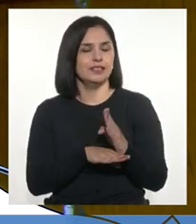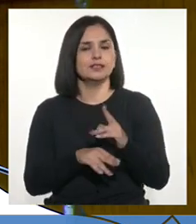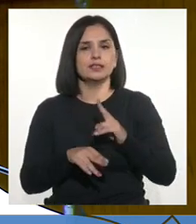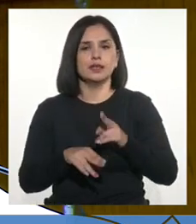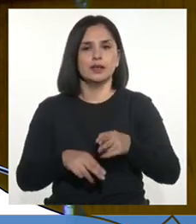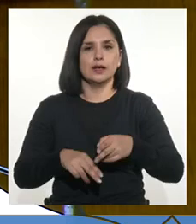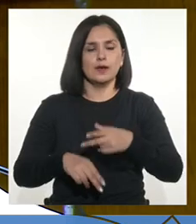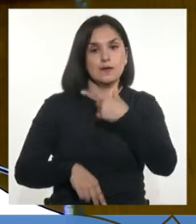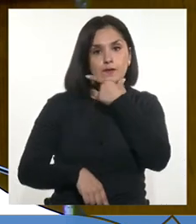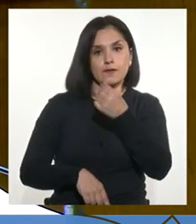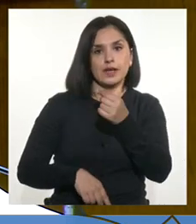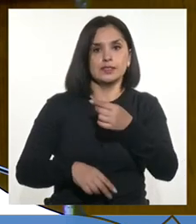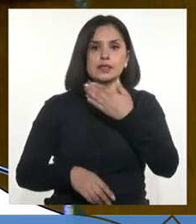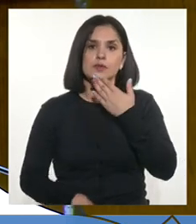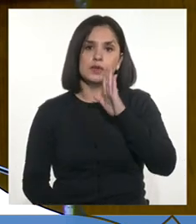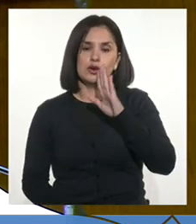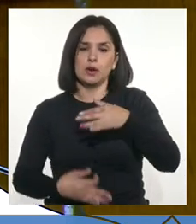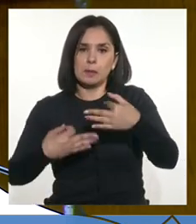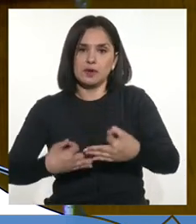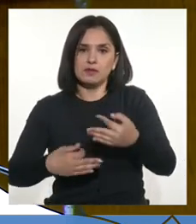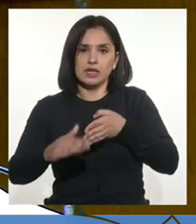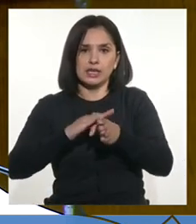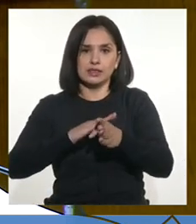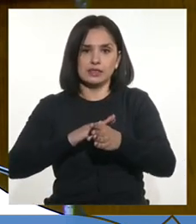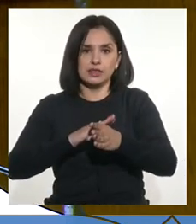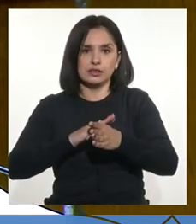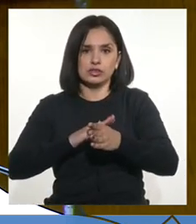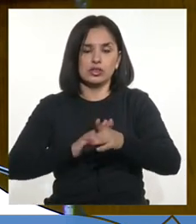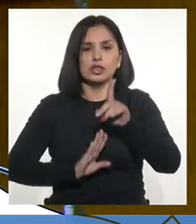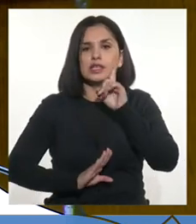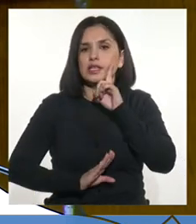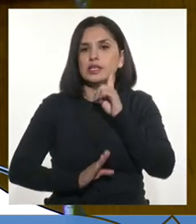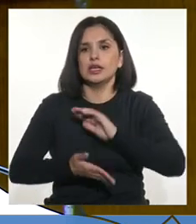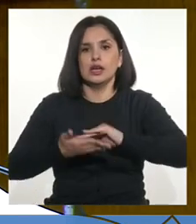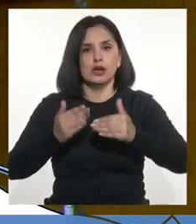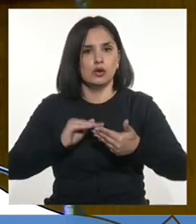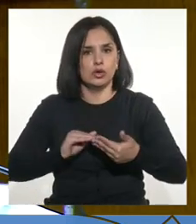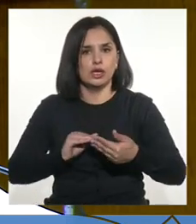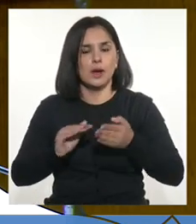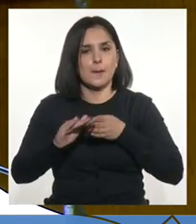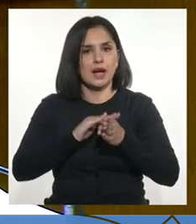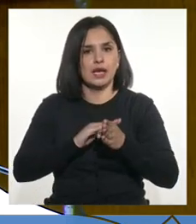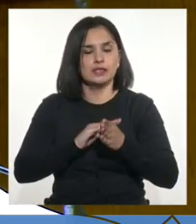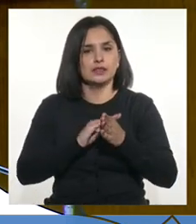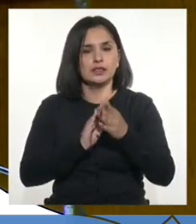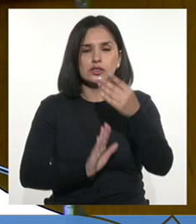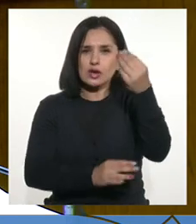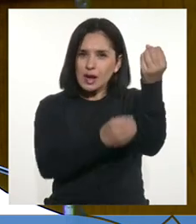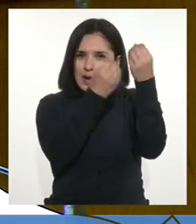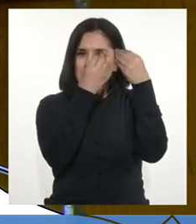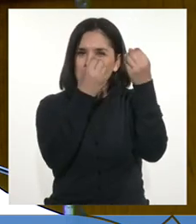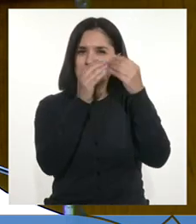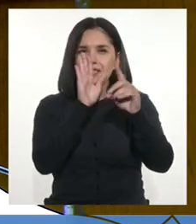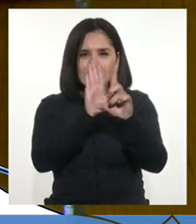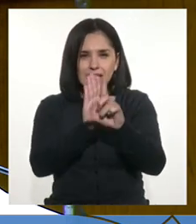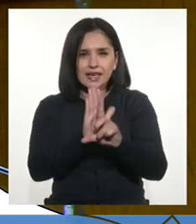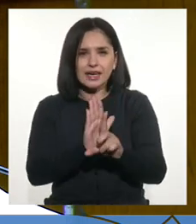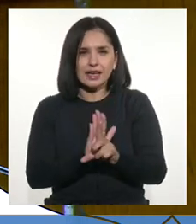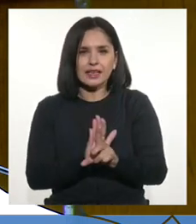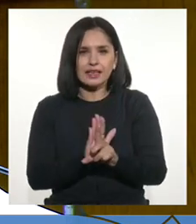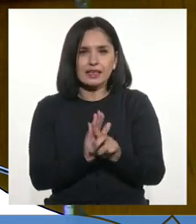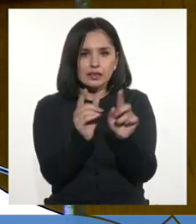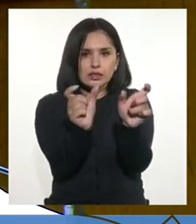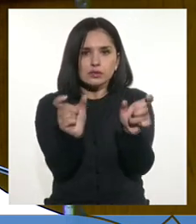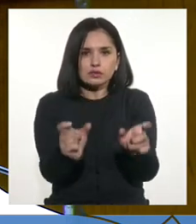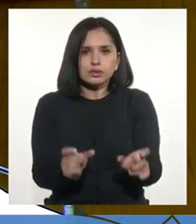mejorar y perfeccionar el acceso legítimo que tiene que tener la comunidad para el acceso al conocimiento de las leyes que le están regulando